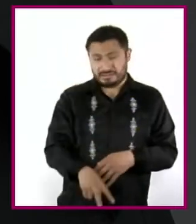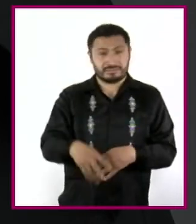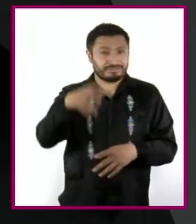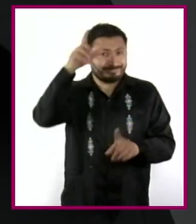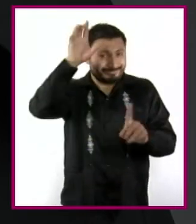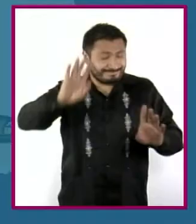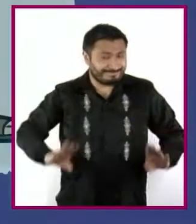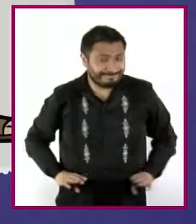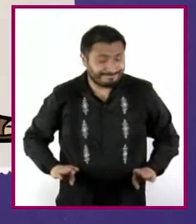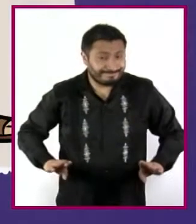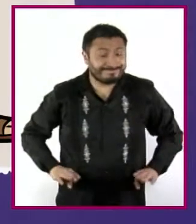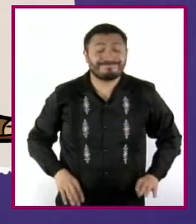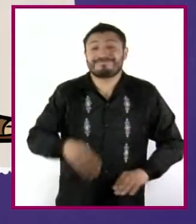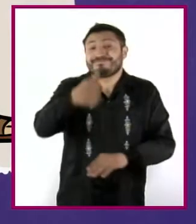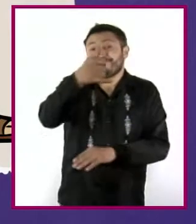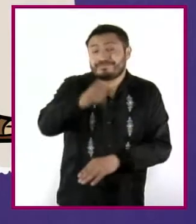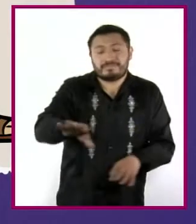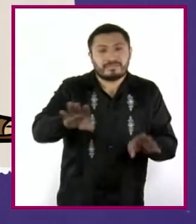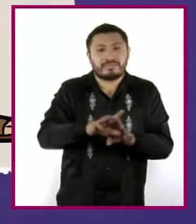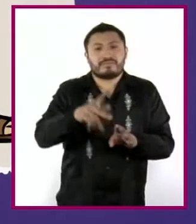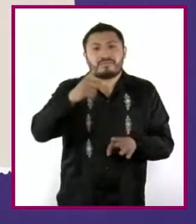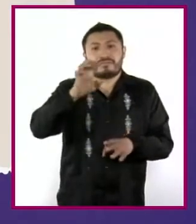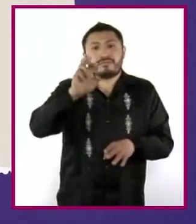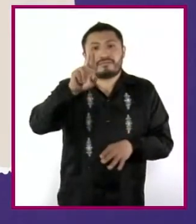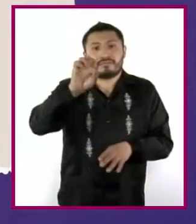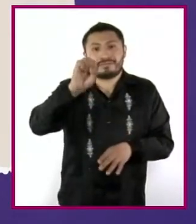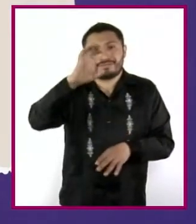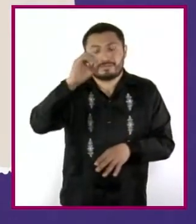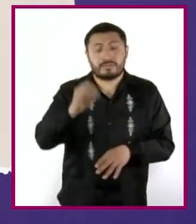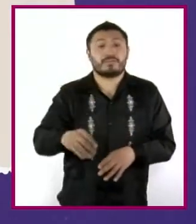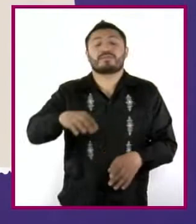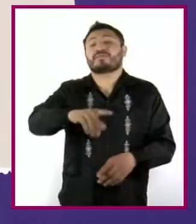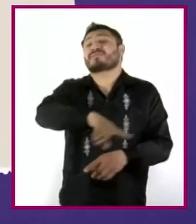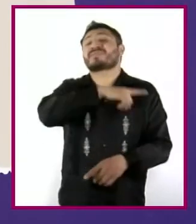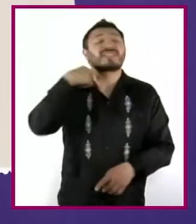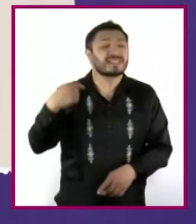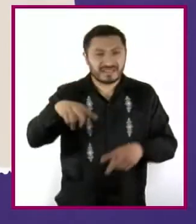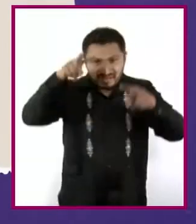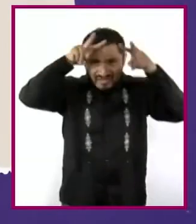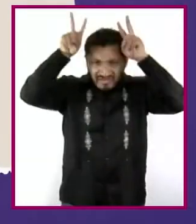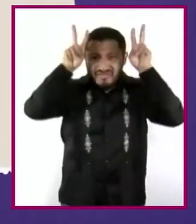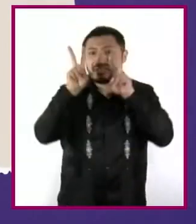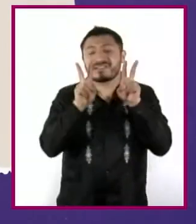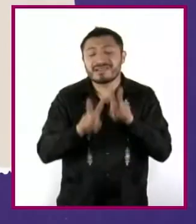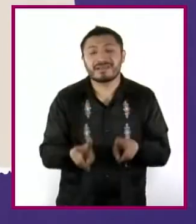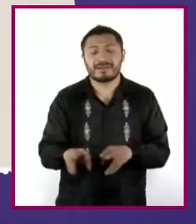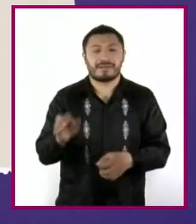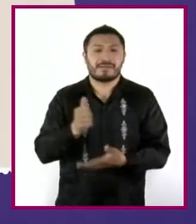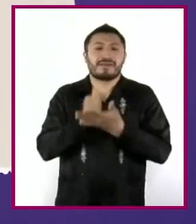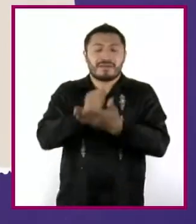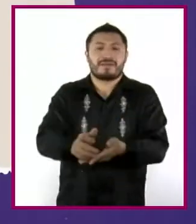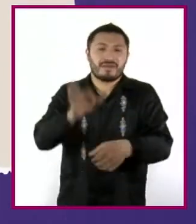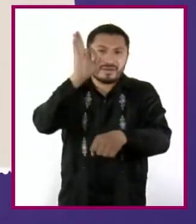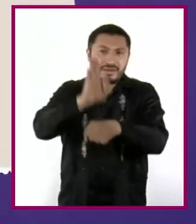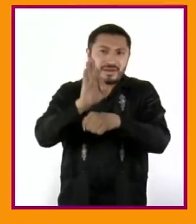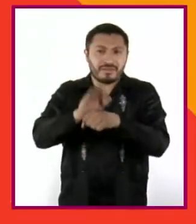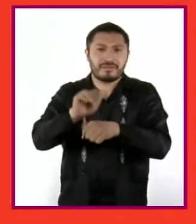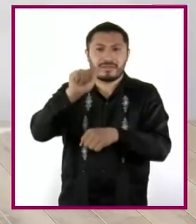apariencia. De ahí que Perseo haya podido vencer a la medusa con la ayuda del escudo de Atenea.